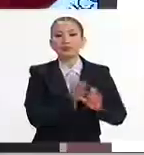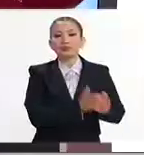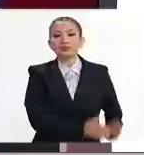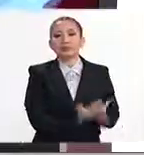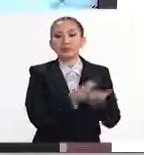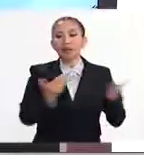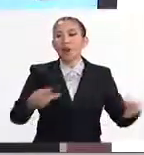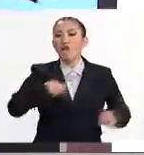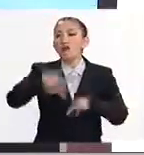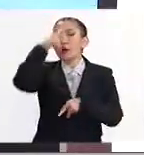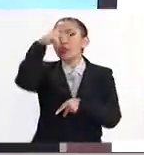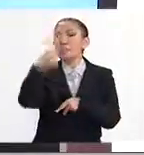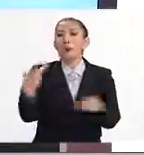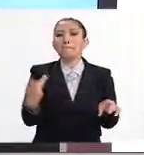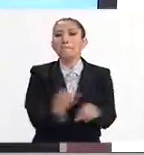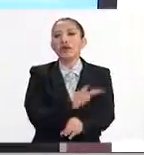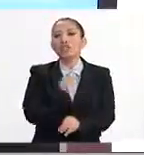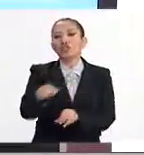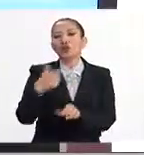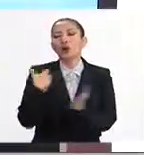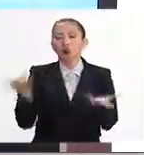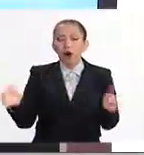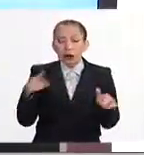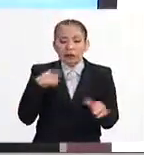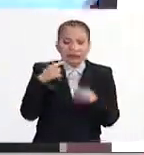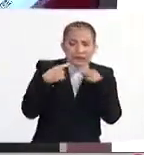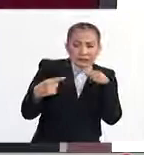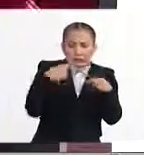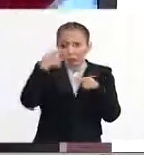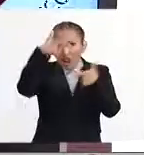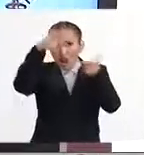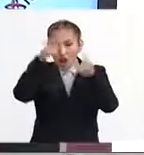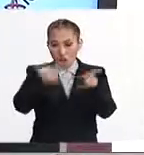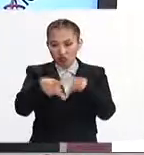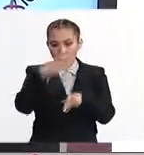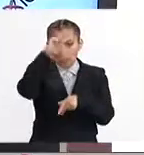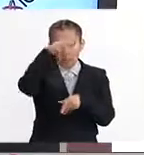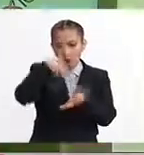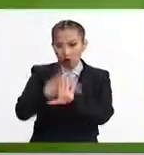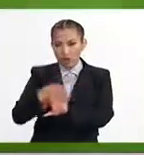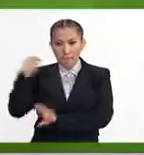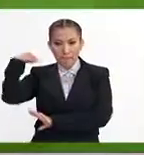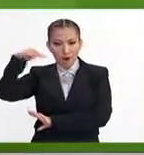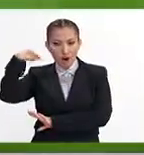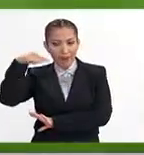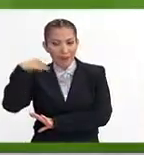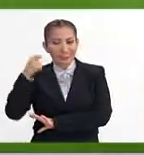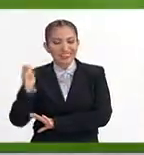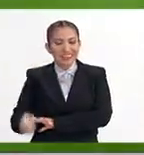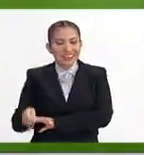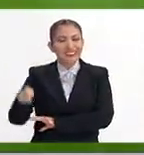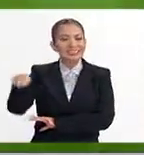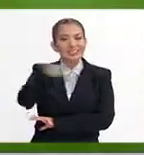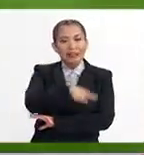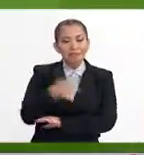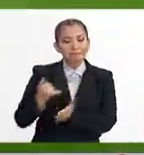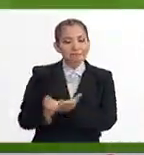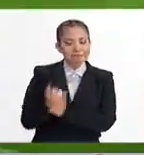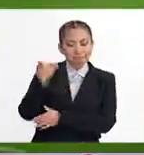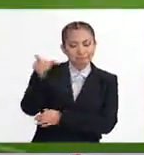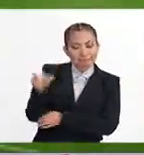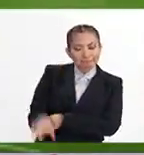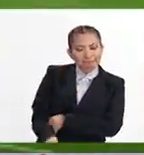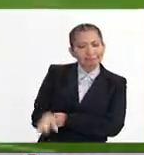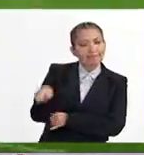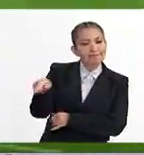fútbol mexicano y de qué sucedió en un cierre de locura en el partido de Monterrey contra Morelia, en lo que fue y la definición total